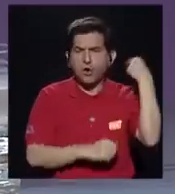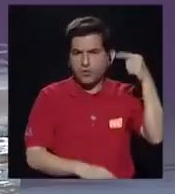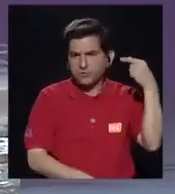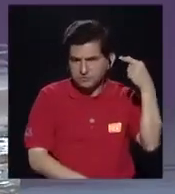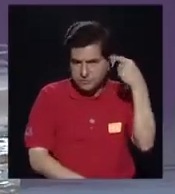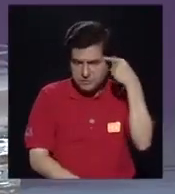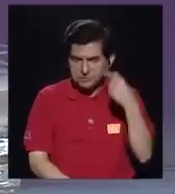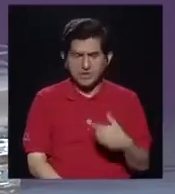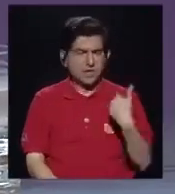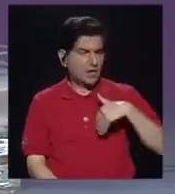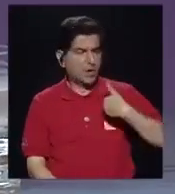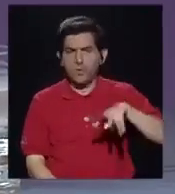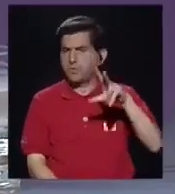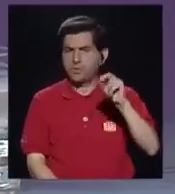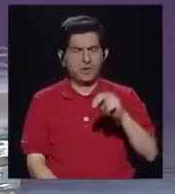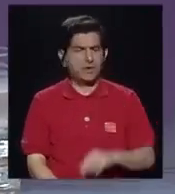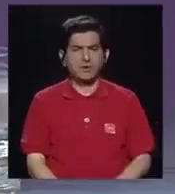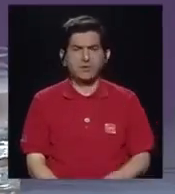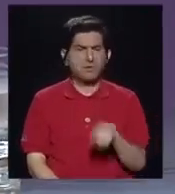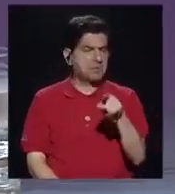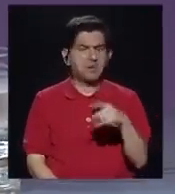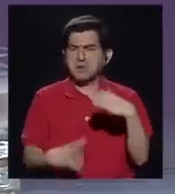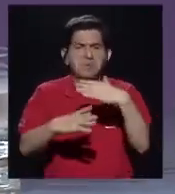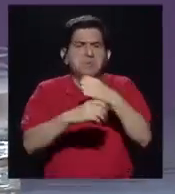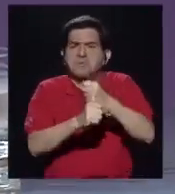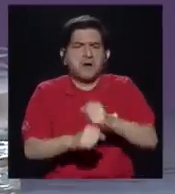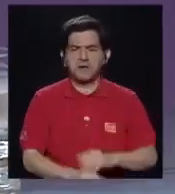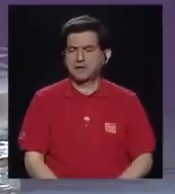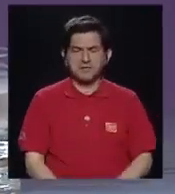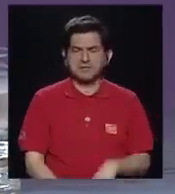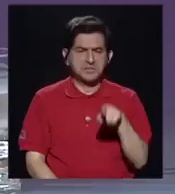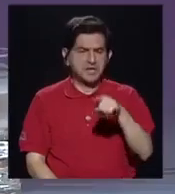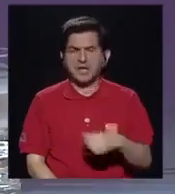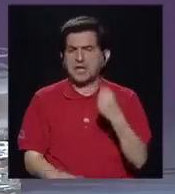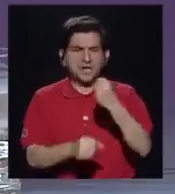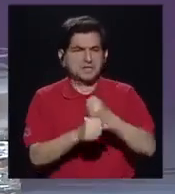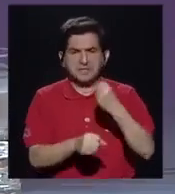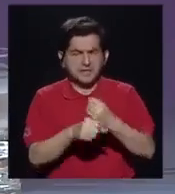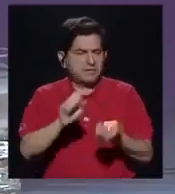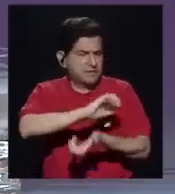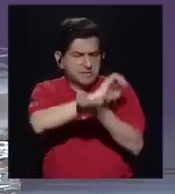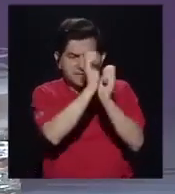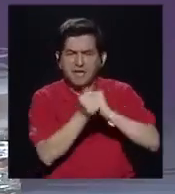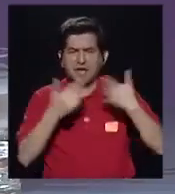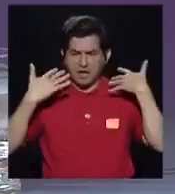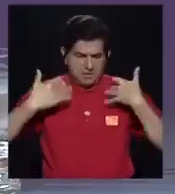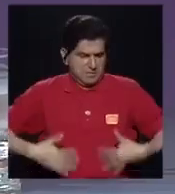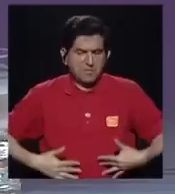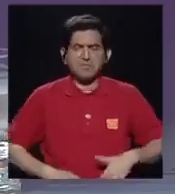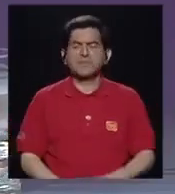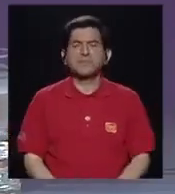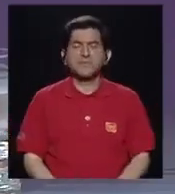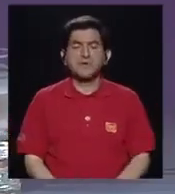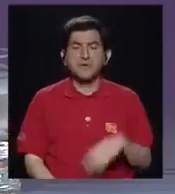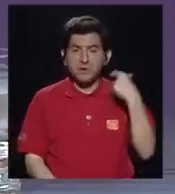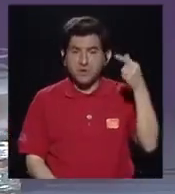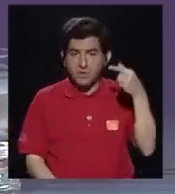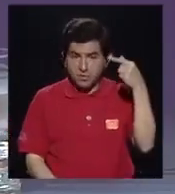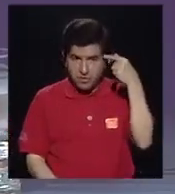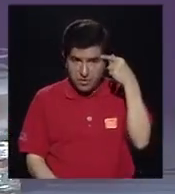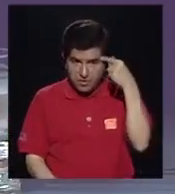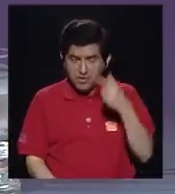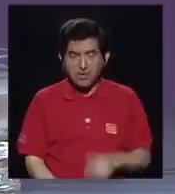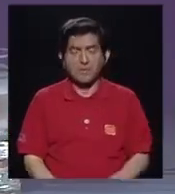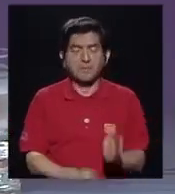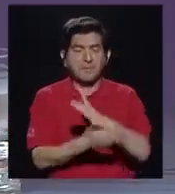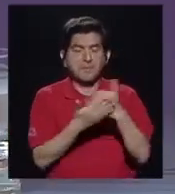el hombre no lo tiene que hacer es muy no tiene que hacer ese ejercicio de travestismo porque el estado tiene es parte de la historia